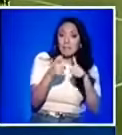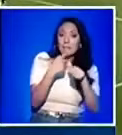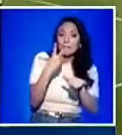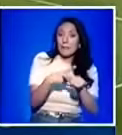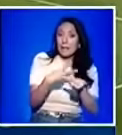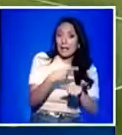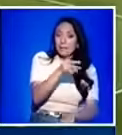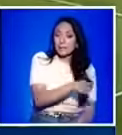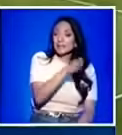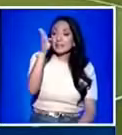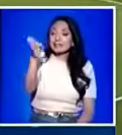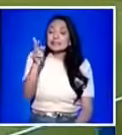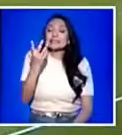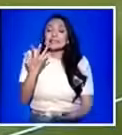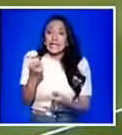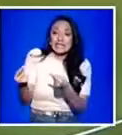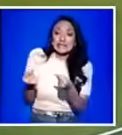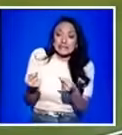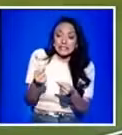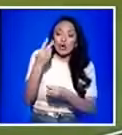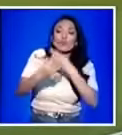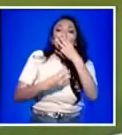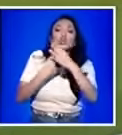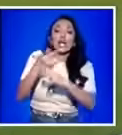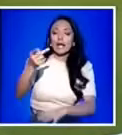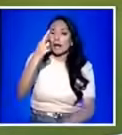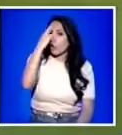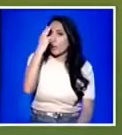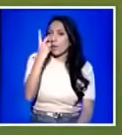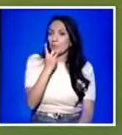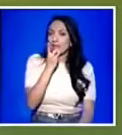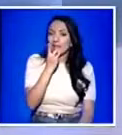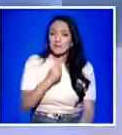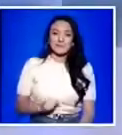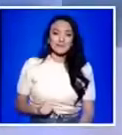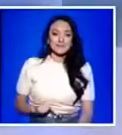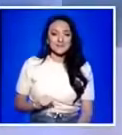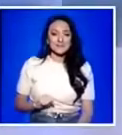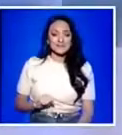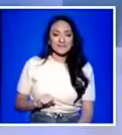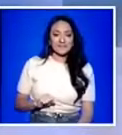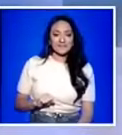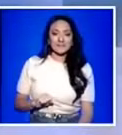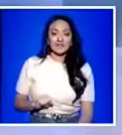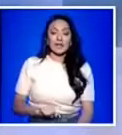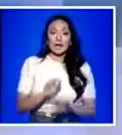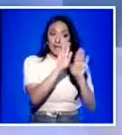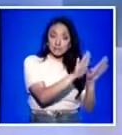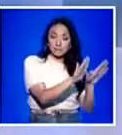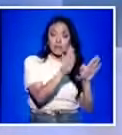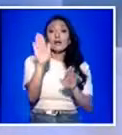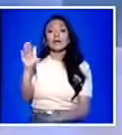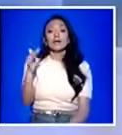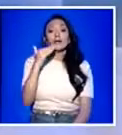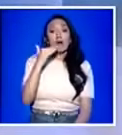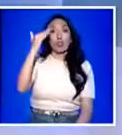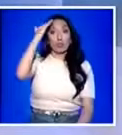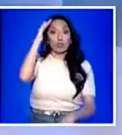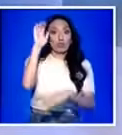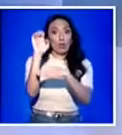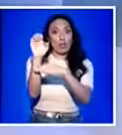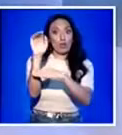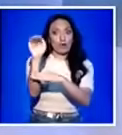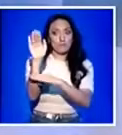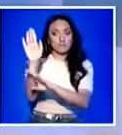paso al Mundial Absoluto que va a ser en República Dominicana. Y la selección mayor tuvo un notable